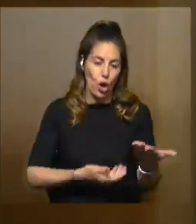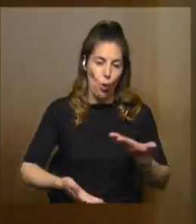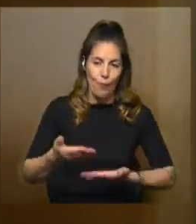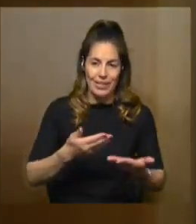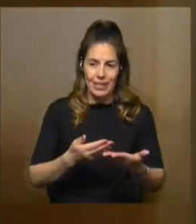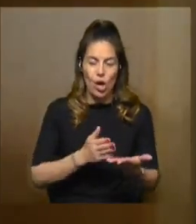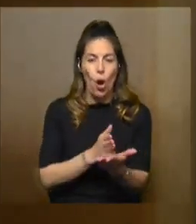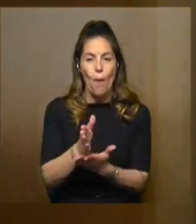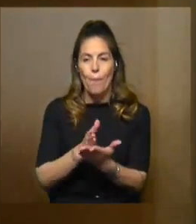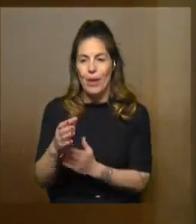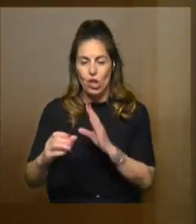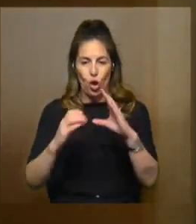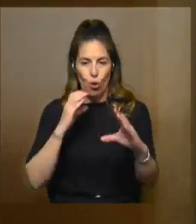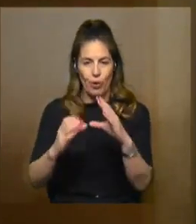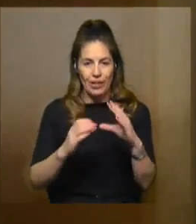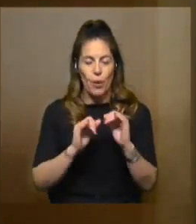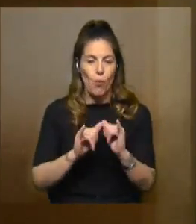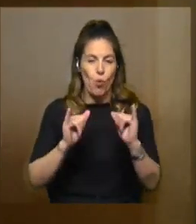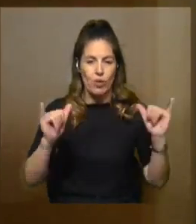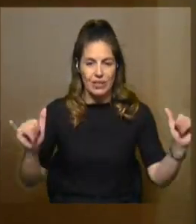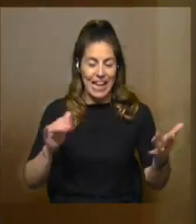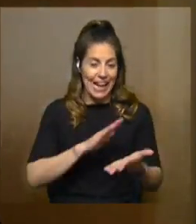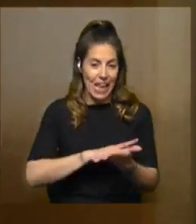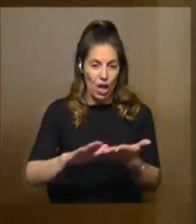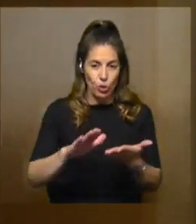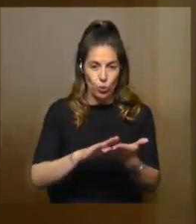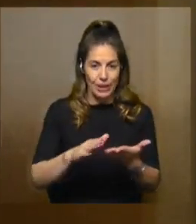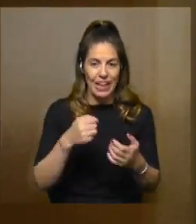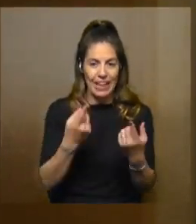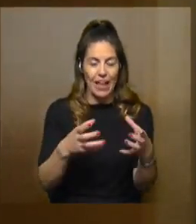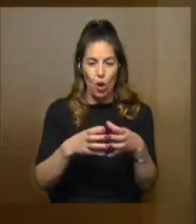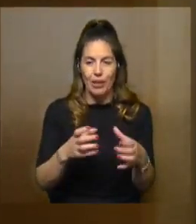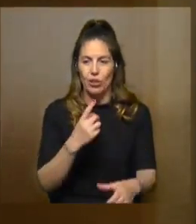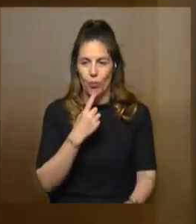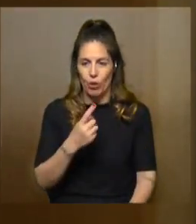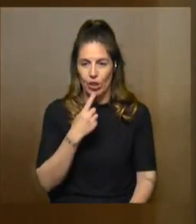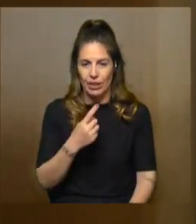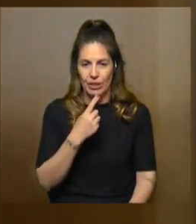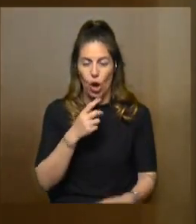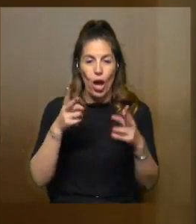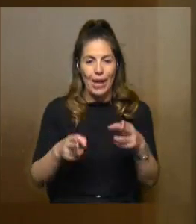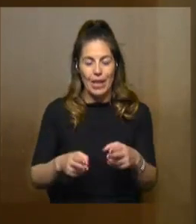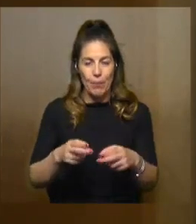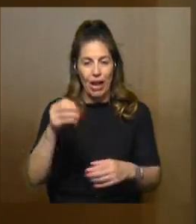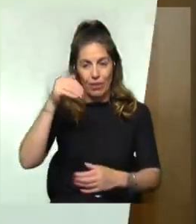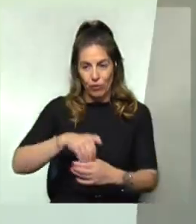los medios de comunicación por la publicidad gratuita a los partidos políticos en época